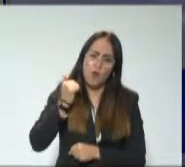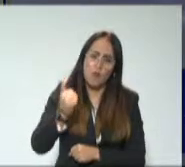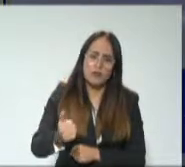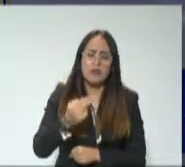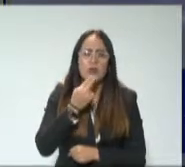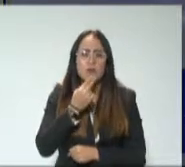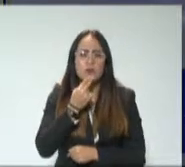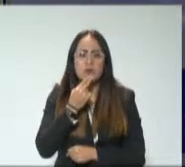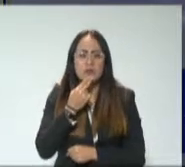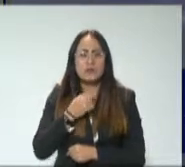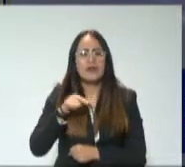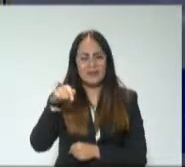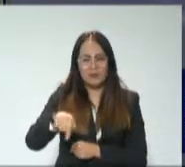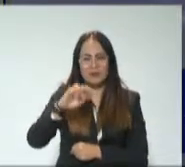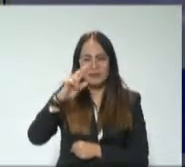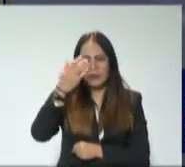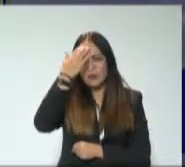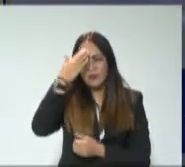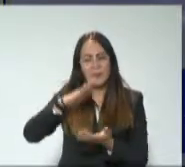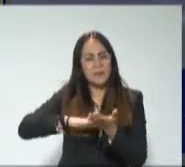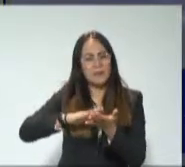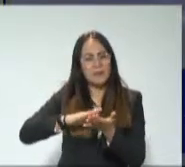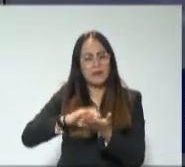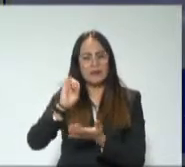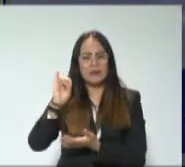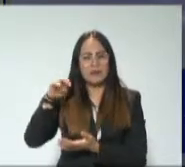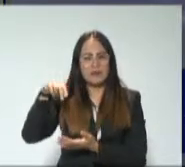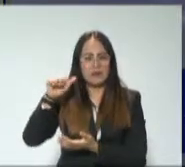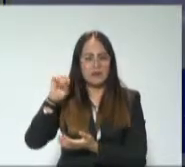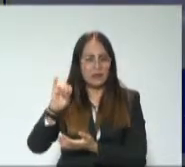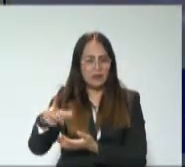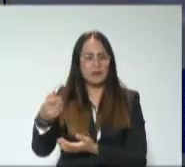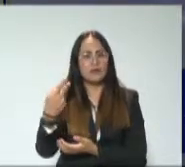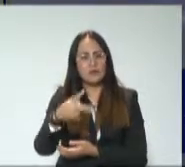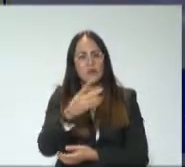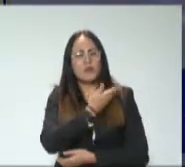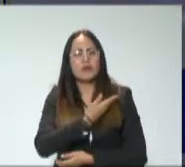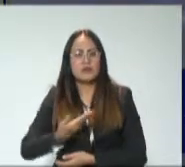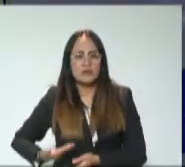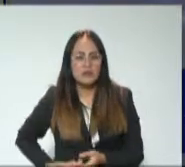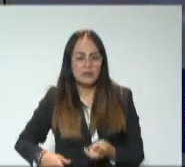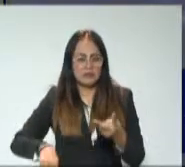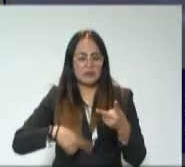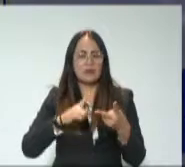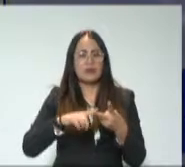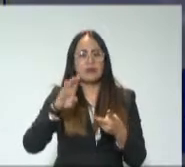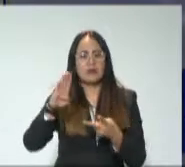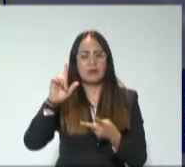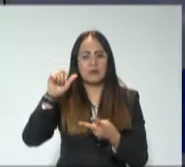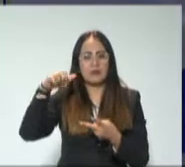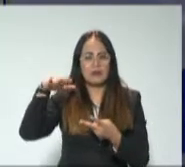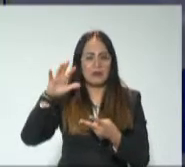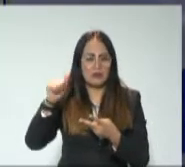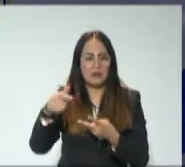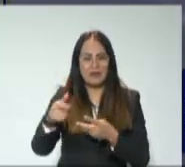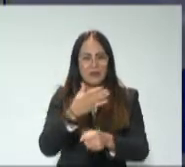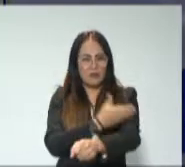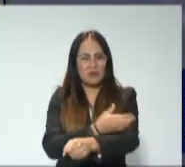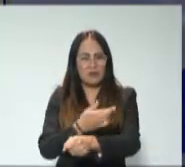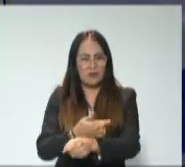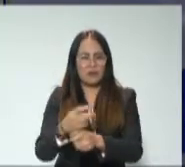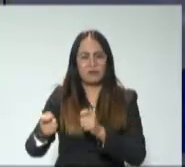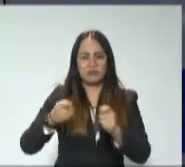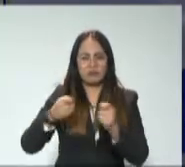y felicito a linay a su comisionado presidente por supuesto la comisionada blanca Lilia por la coordinación